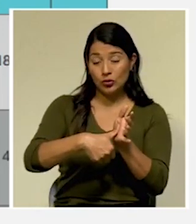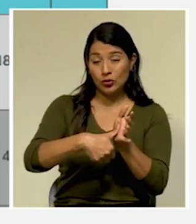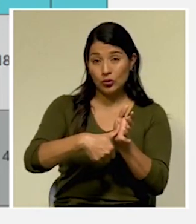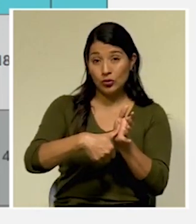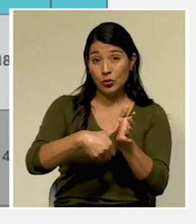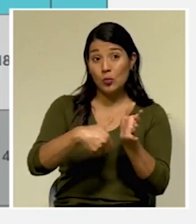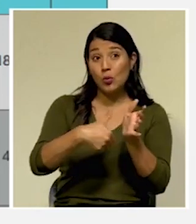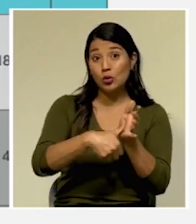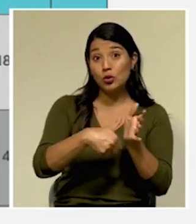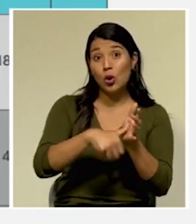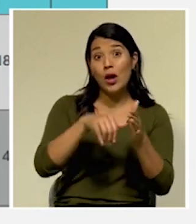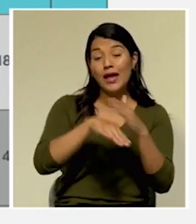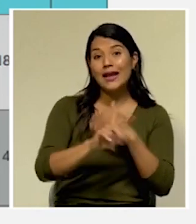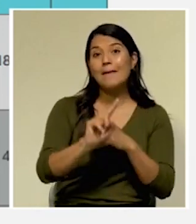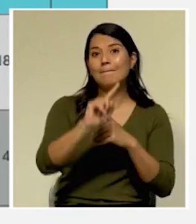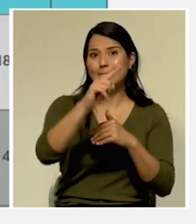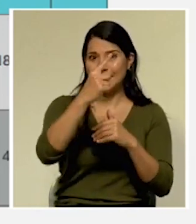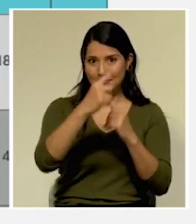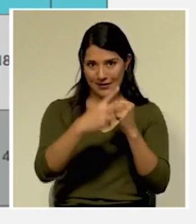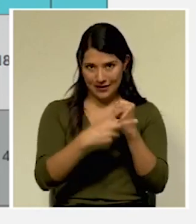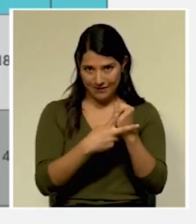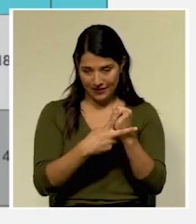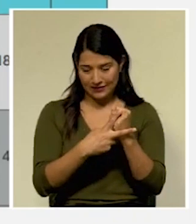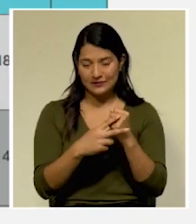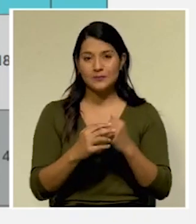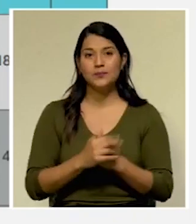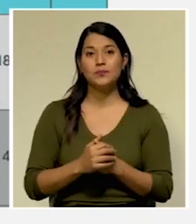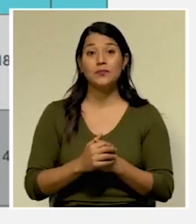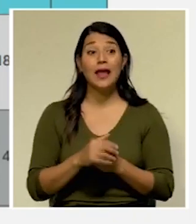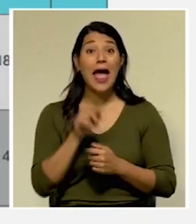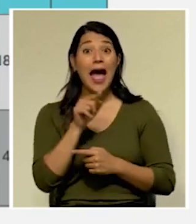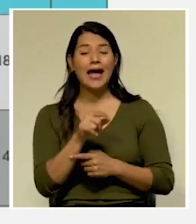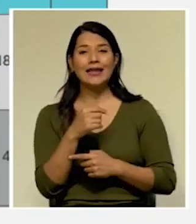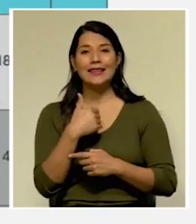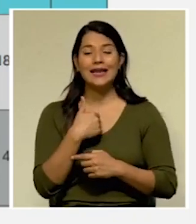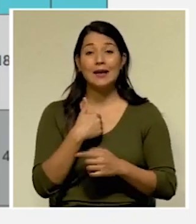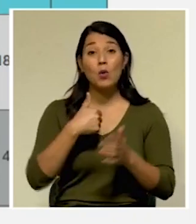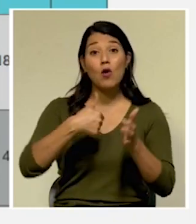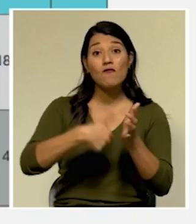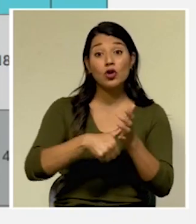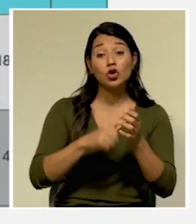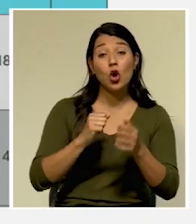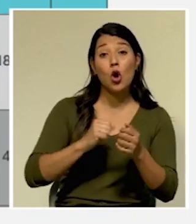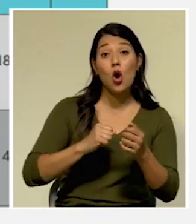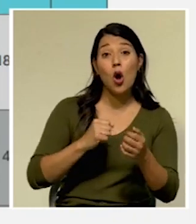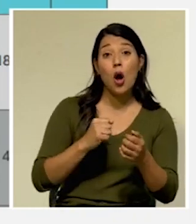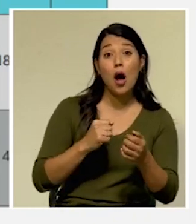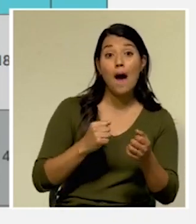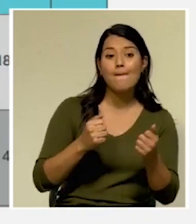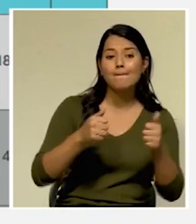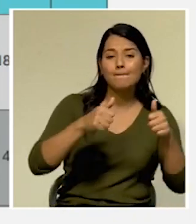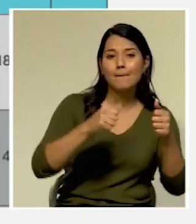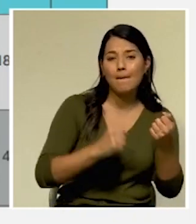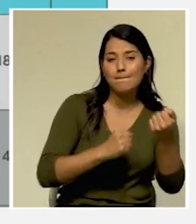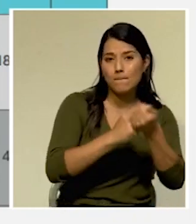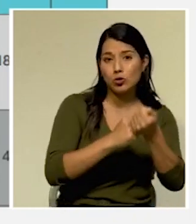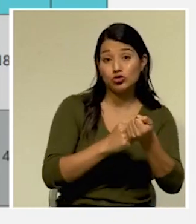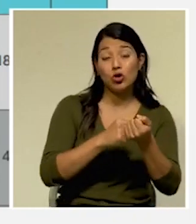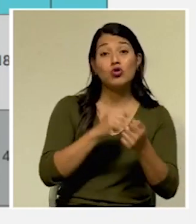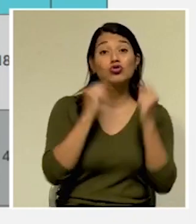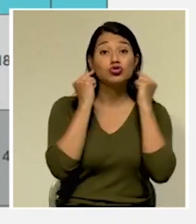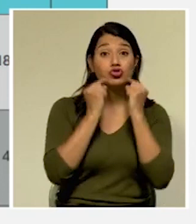la primera ronda, obviamente. Aquí tenemos los votos de Rodrigo Chávez, José María Figueres